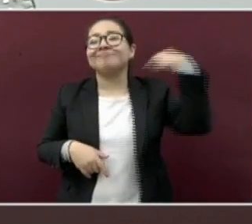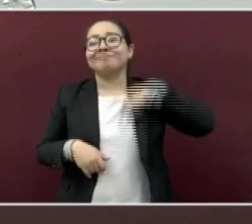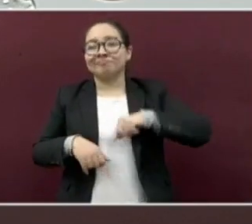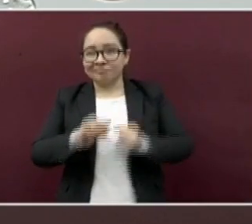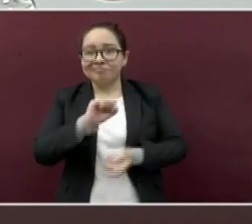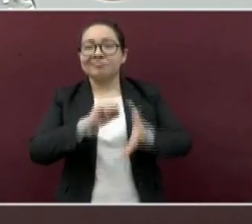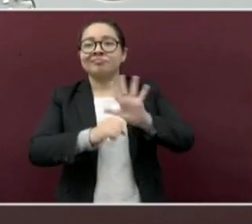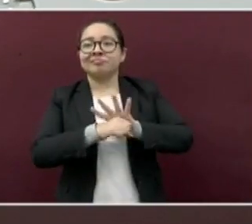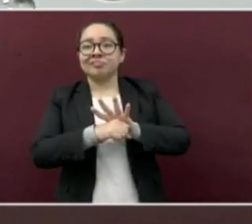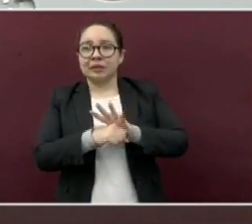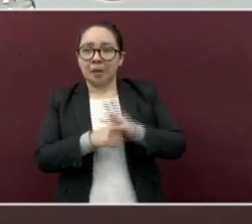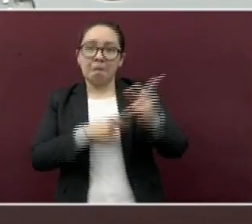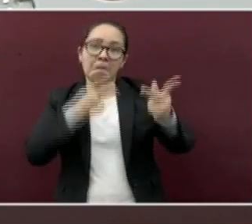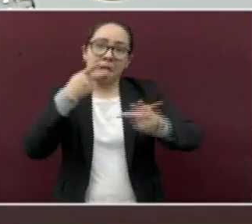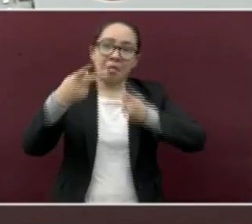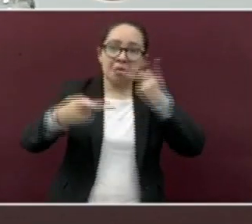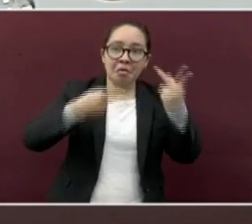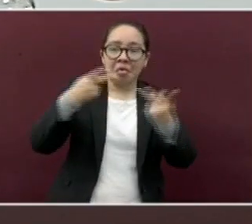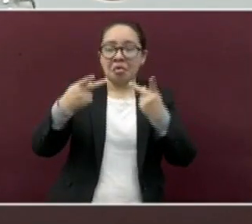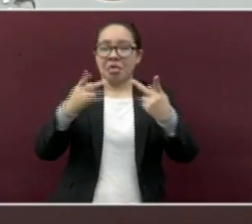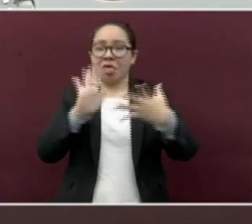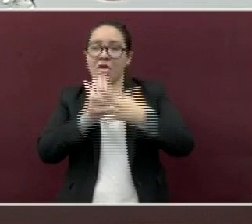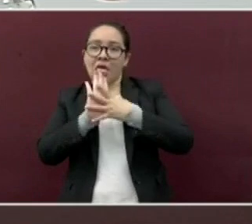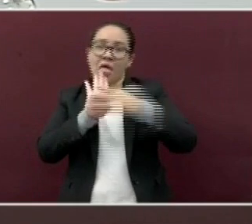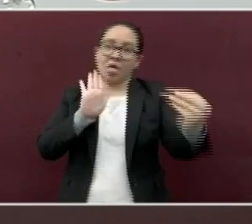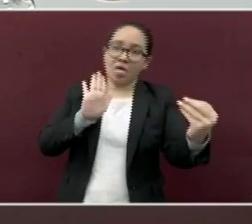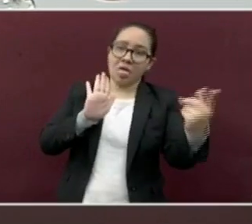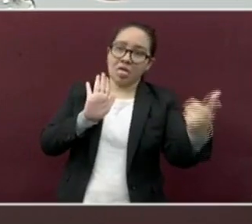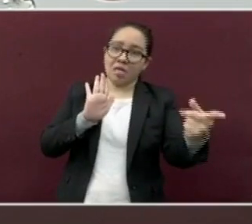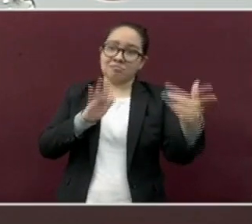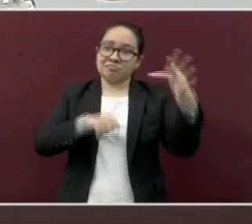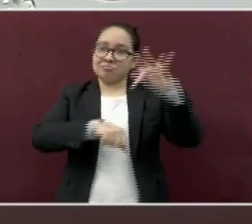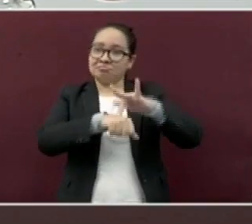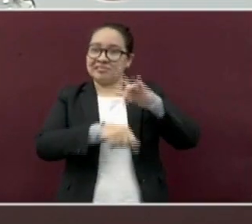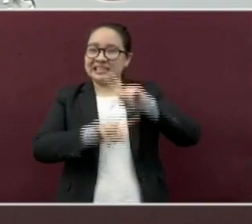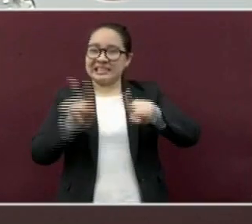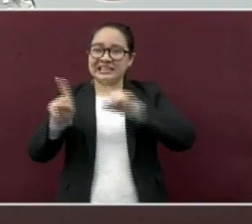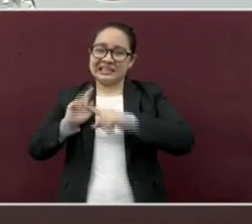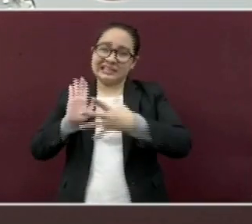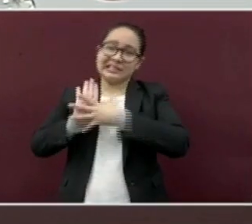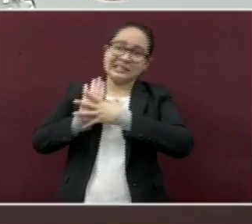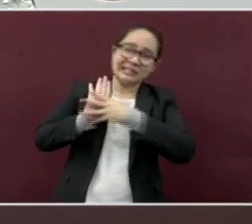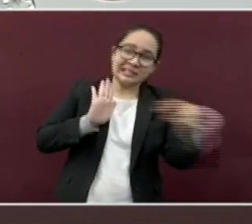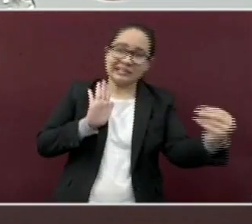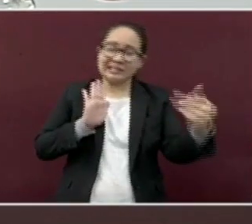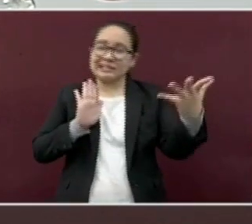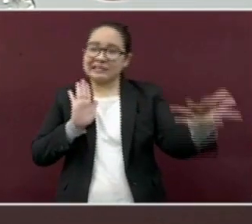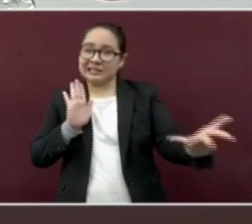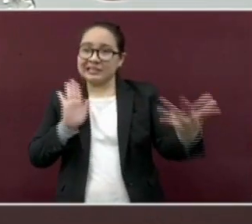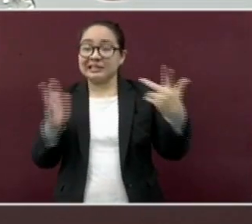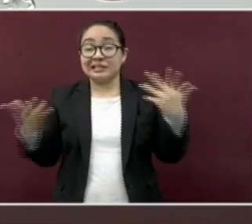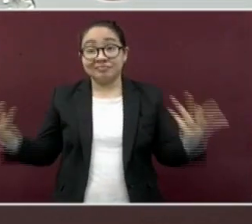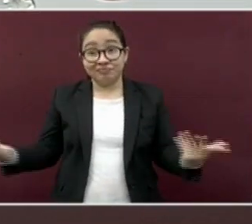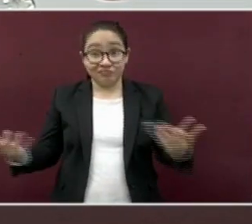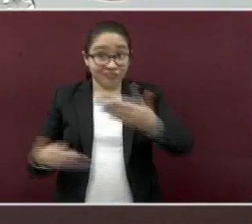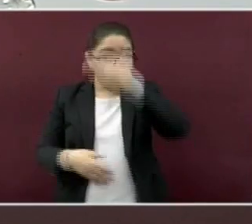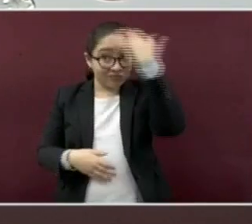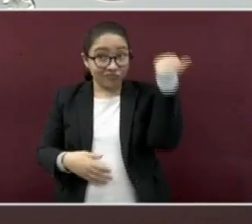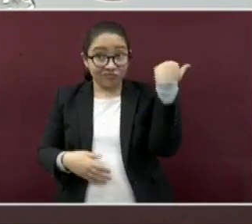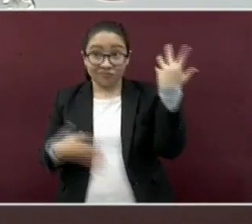tenido contacto sin las medidas sanitarias. Por eso decimos que cara